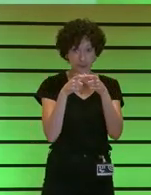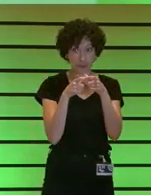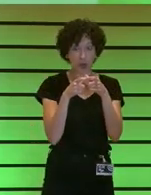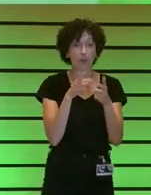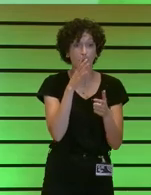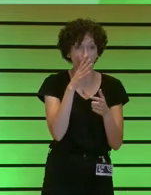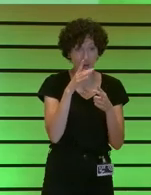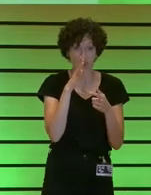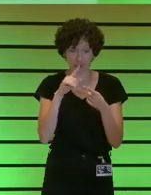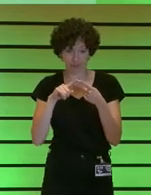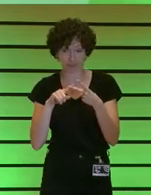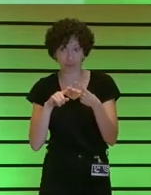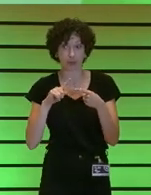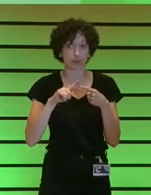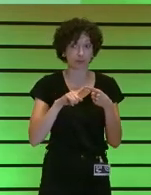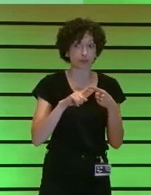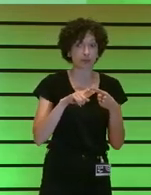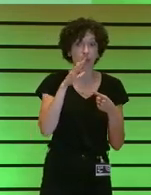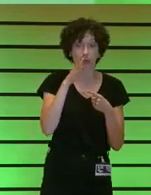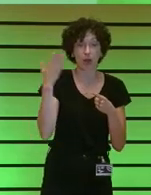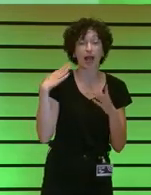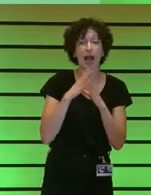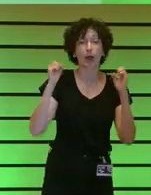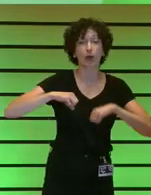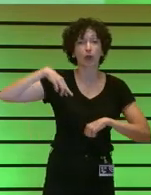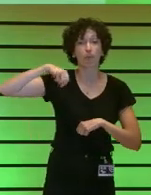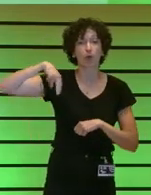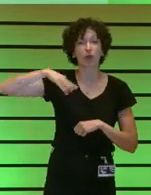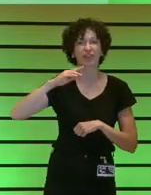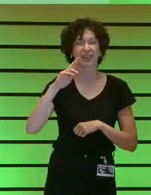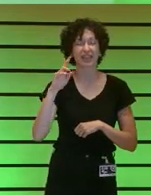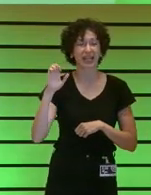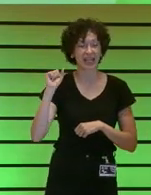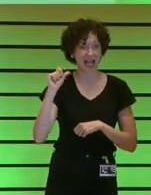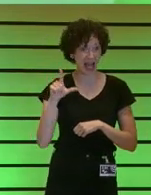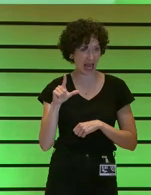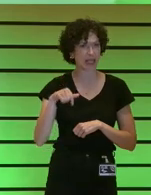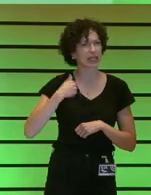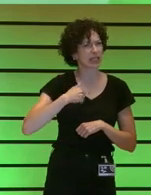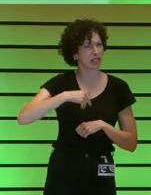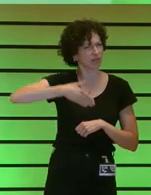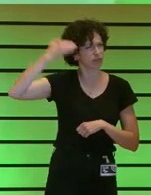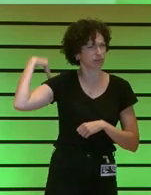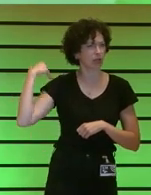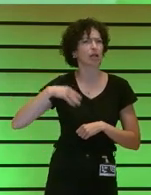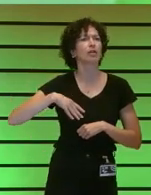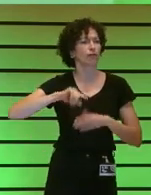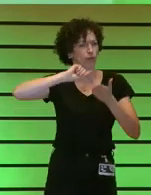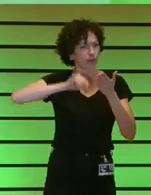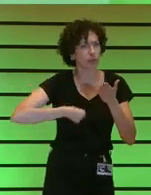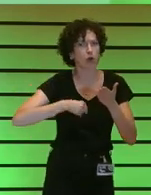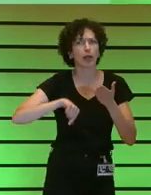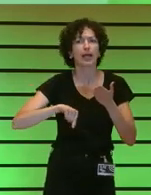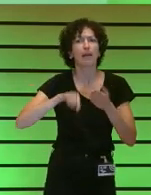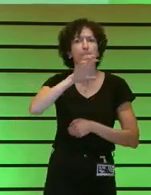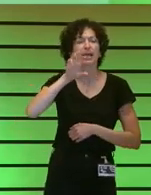primera una cosa que se llama el acuerdo de Montreal que fue un tratado internacional que se firmó y hace unas cuantas décadas donde los países